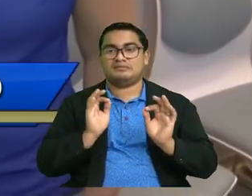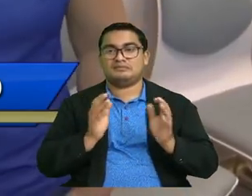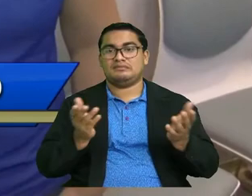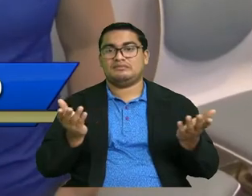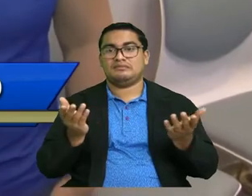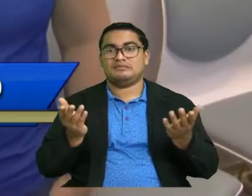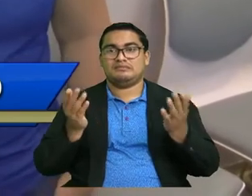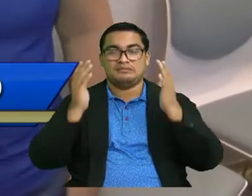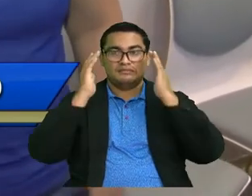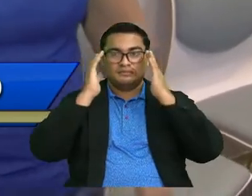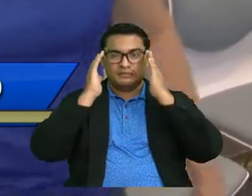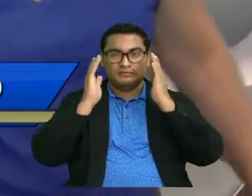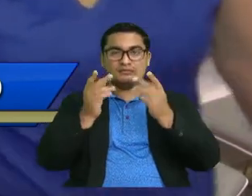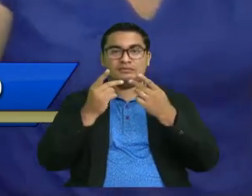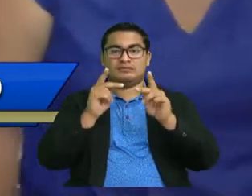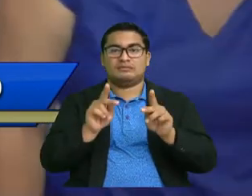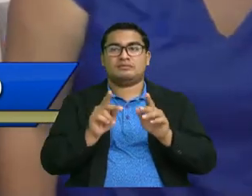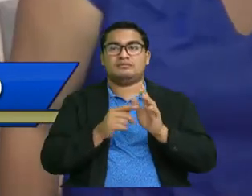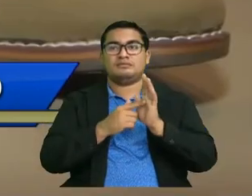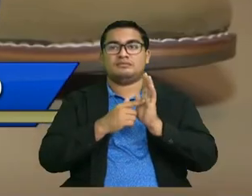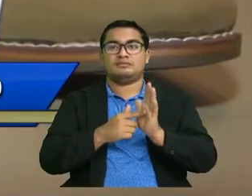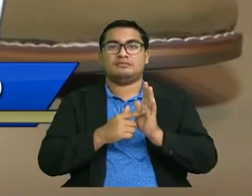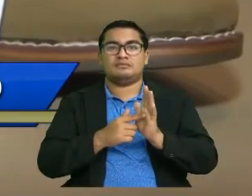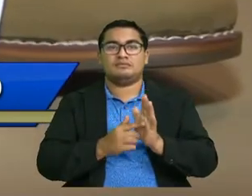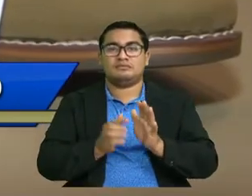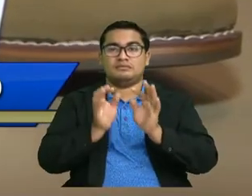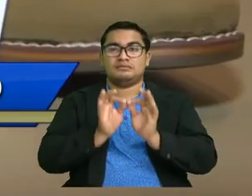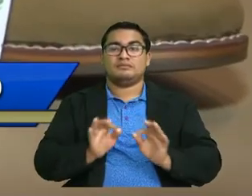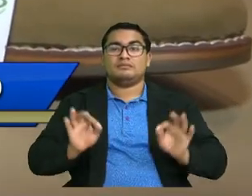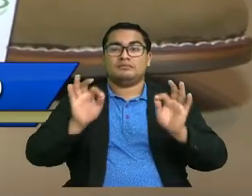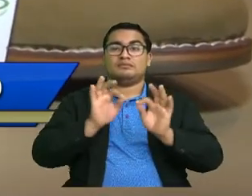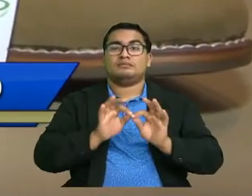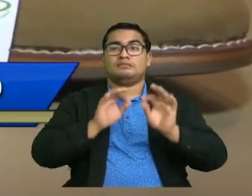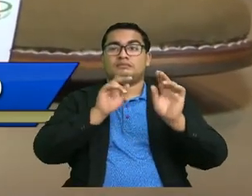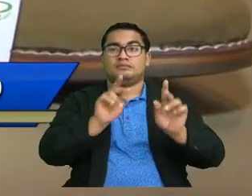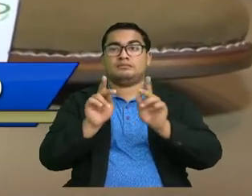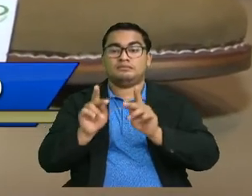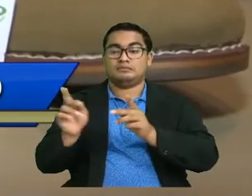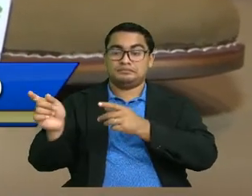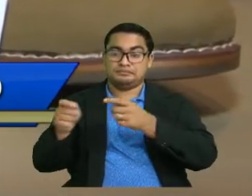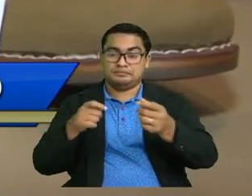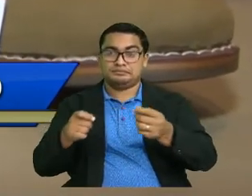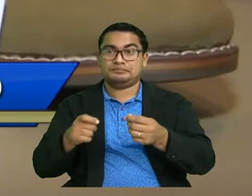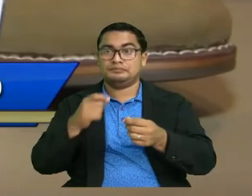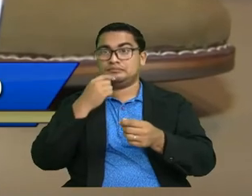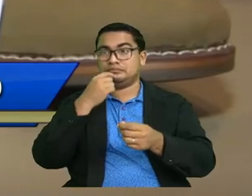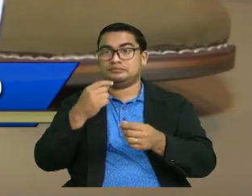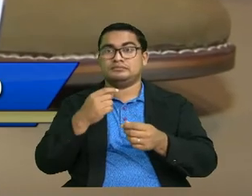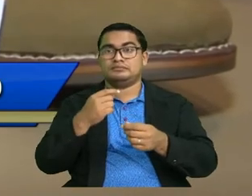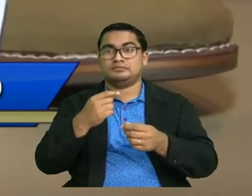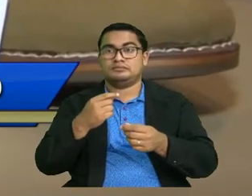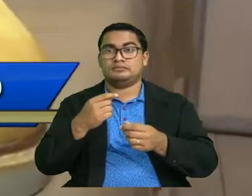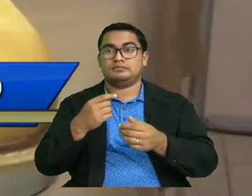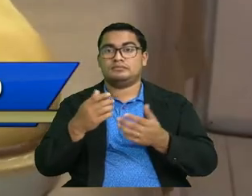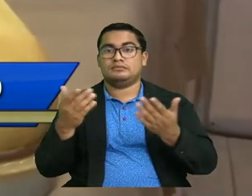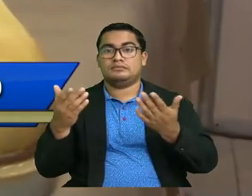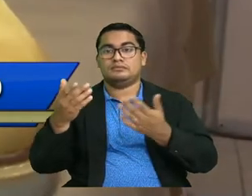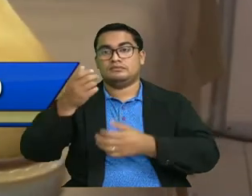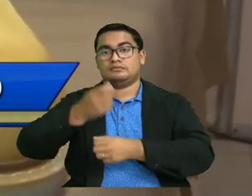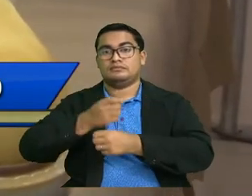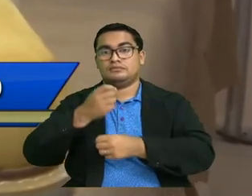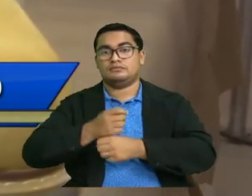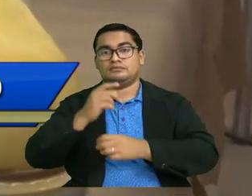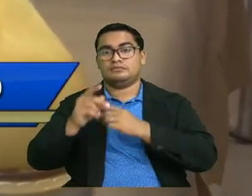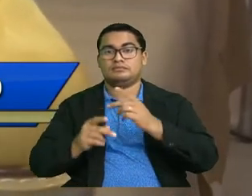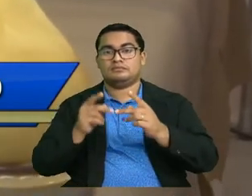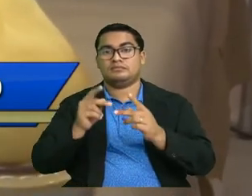cuestión de esa. Pero además, el diseñador de eso, el comercializador y aquel que está haciendo un trabajo excelente. Por ejemplo, hemos